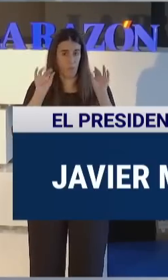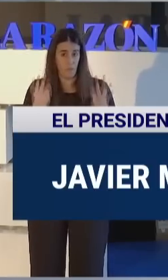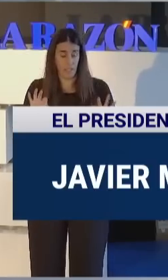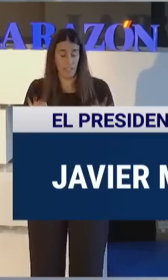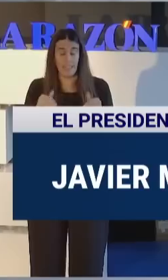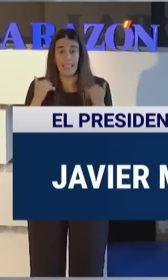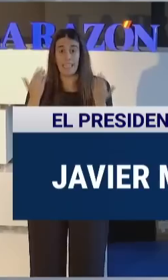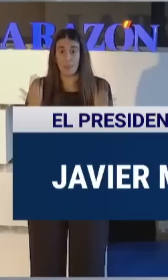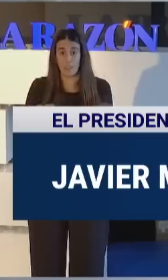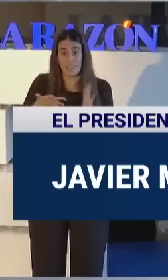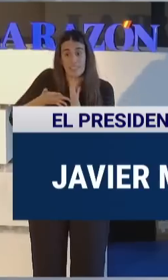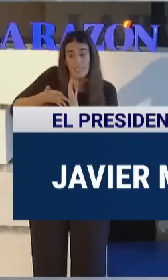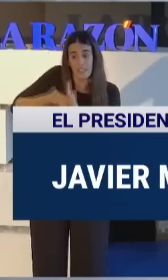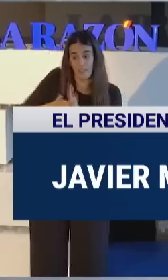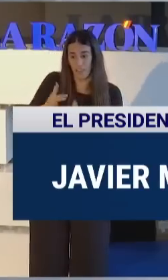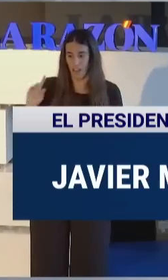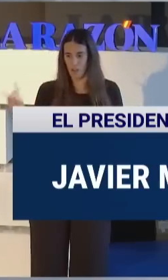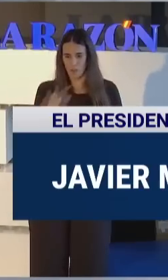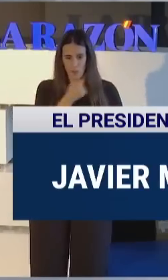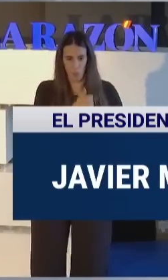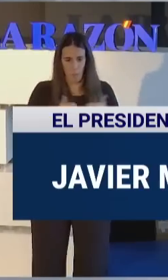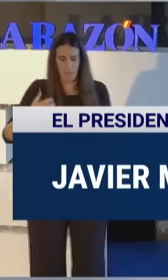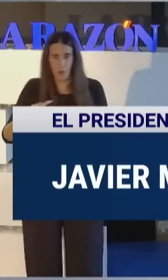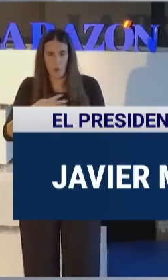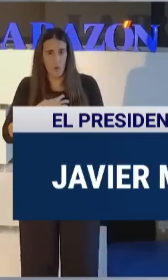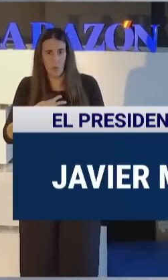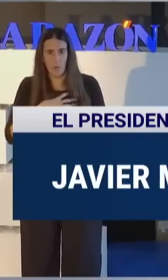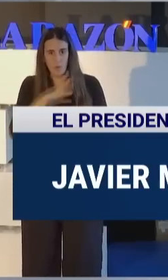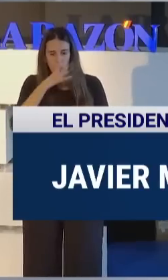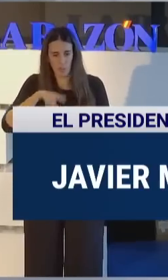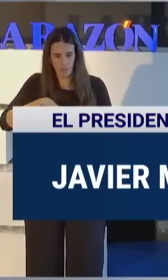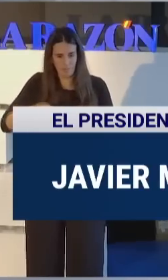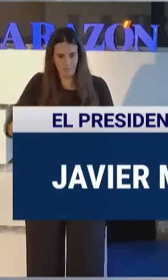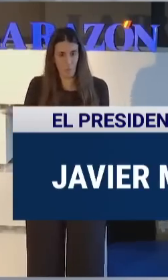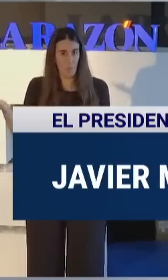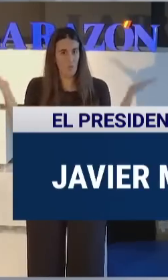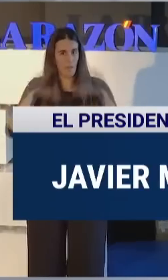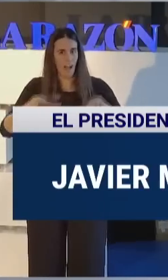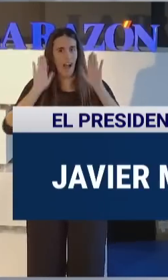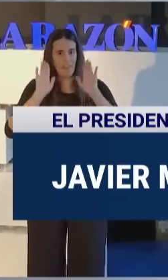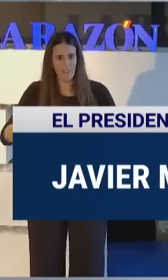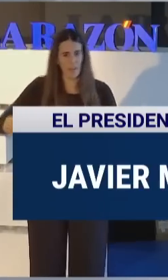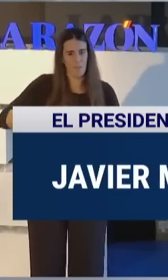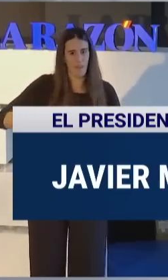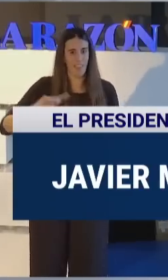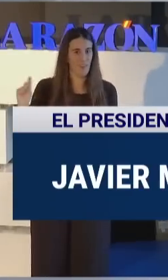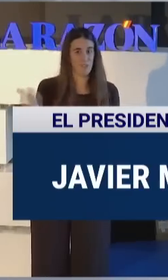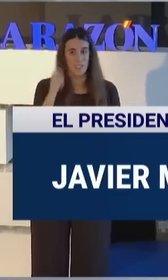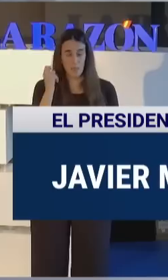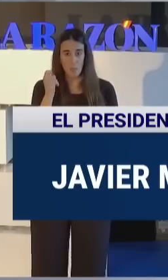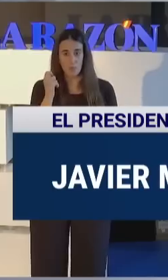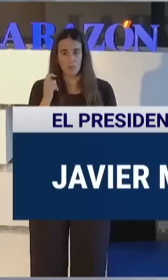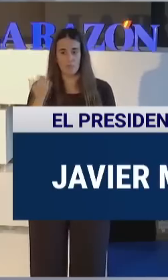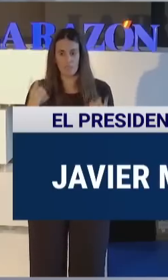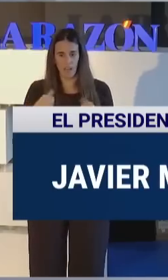Entonces era que no íbamos a poder competir porque no íbamos a tener sello. Logramos tener sello, digamos, a pesar de un montón